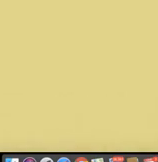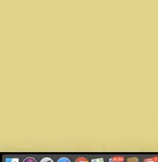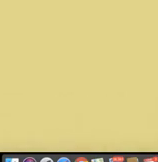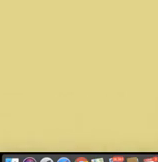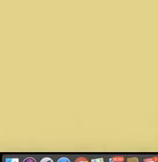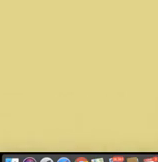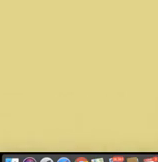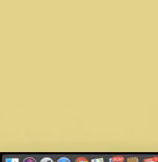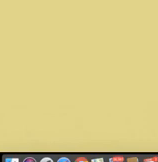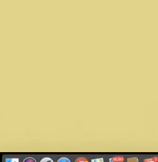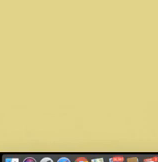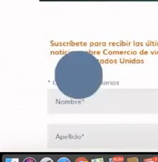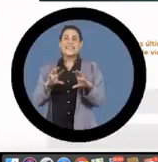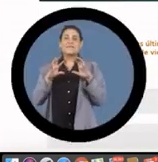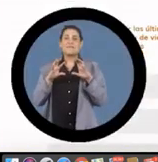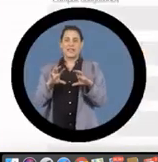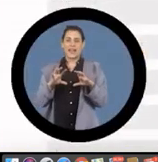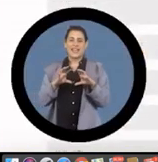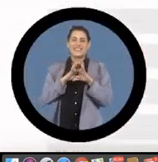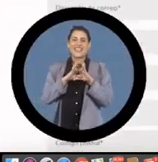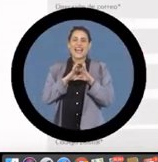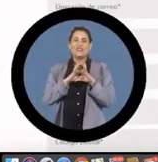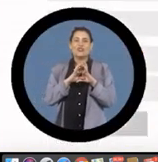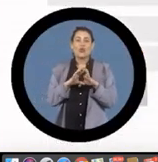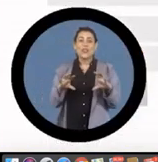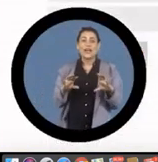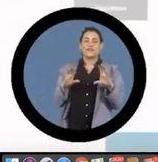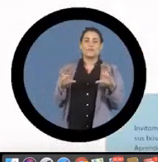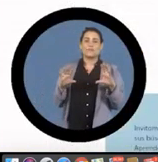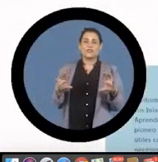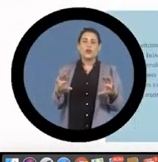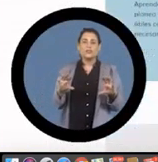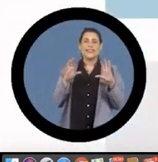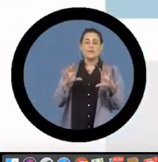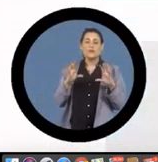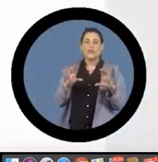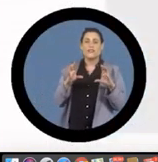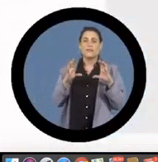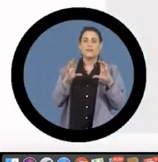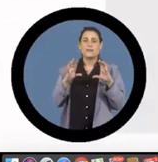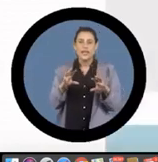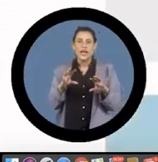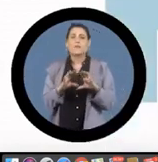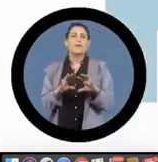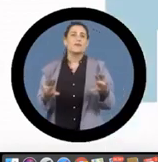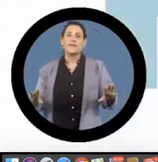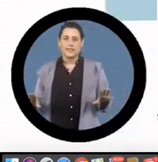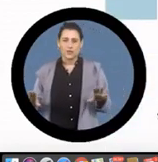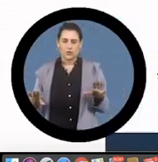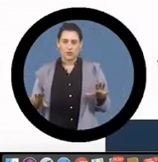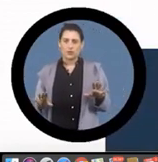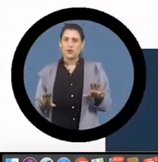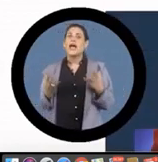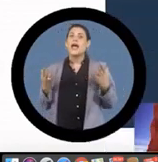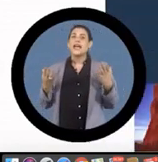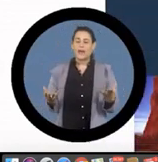traveltrade.visittheusa.mx. En esta página está toda la información que deben ustedes saber para poder vender a Estados Unidos. ¿Qué